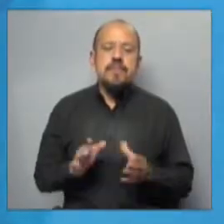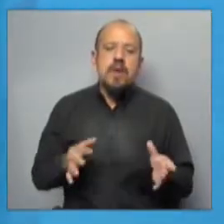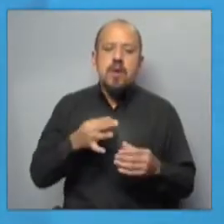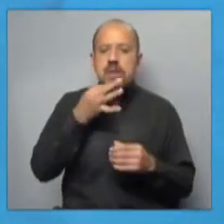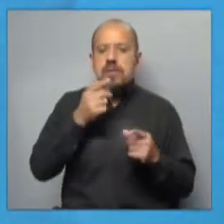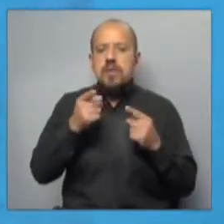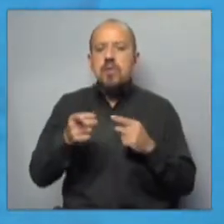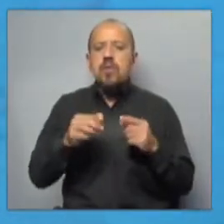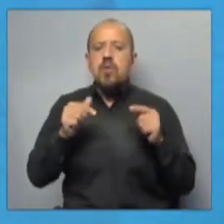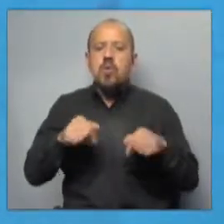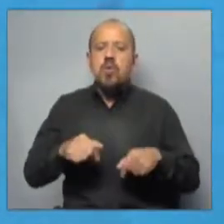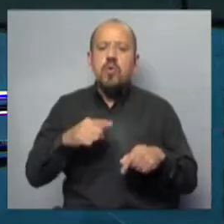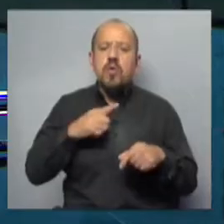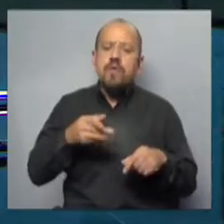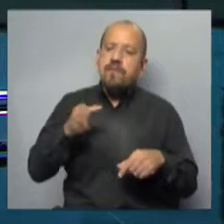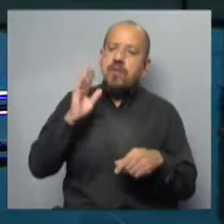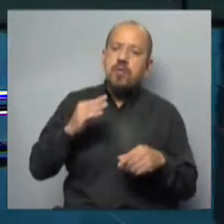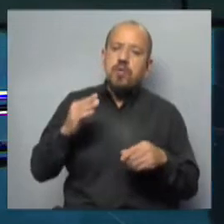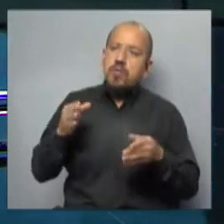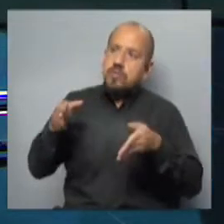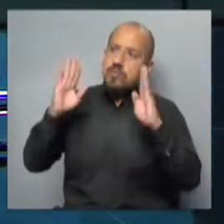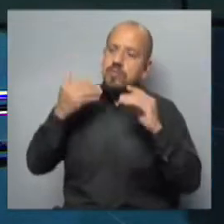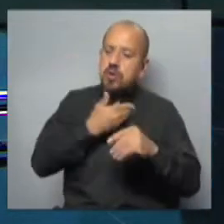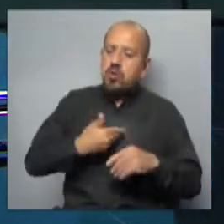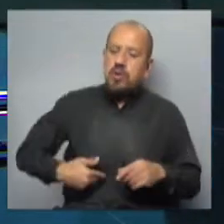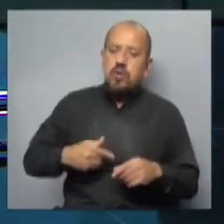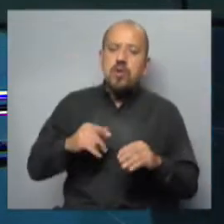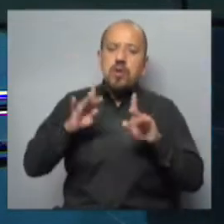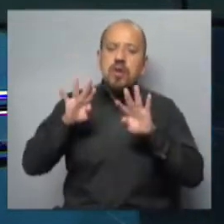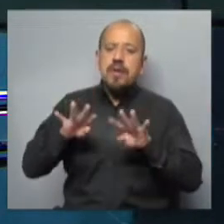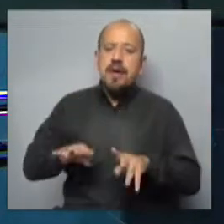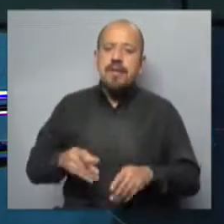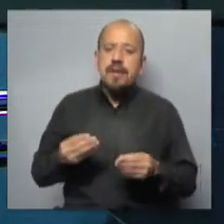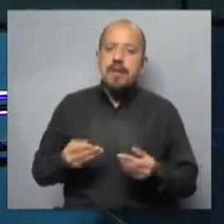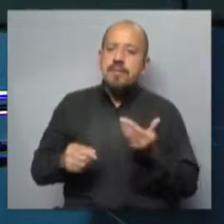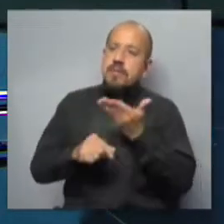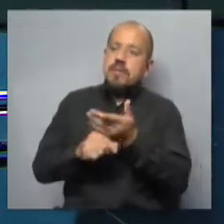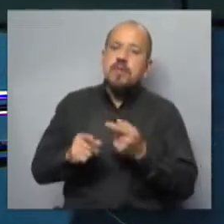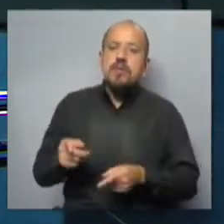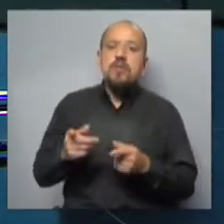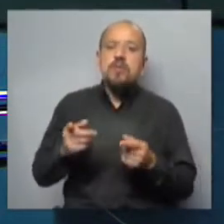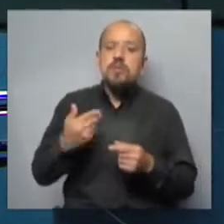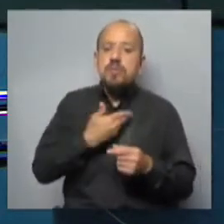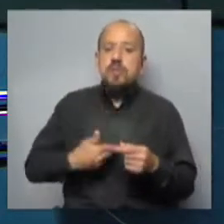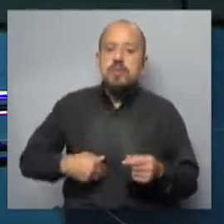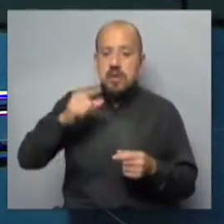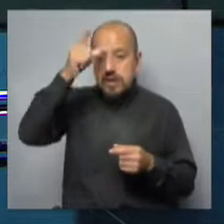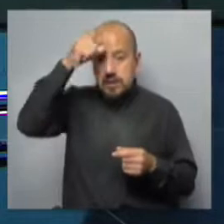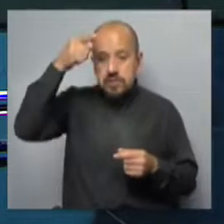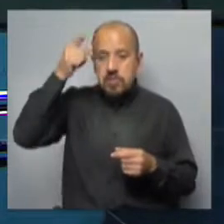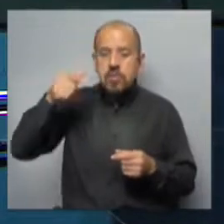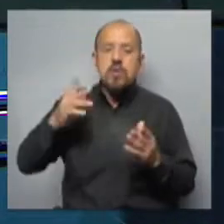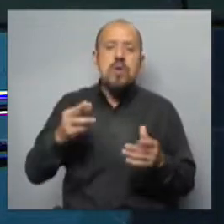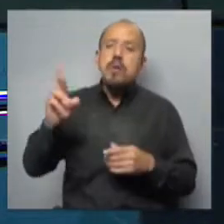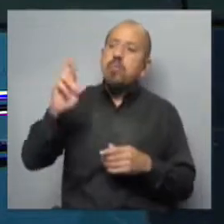recién la introducción hoy estuvieron en torre ejecutiva presentaron una carta con una serie de reclamos los recibió el presidente de la república que